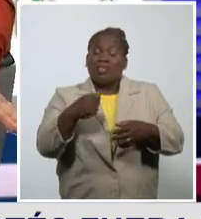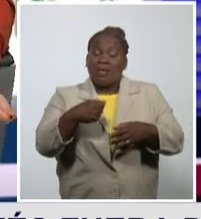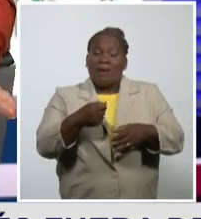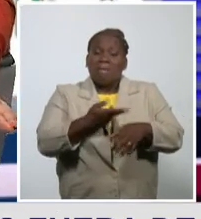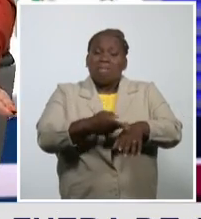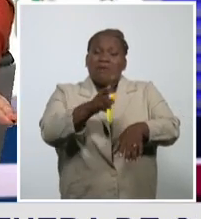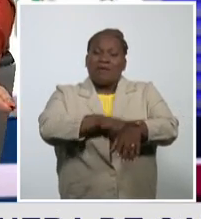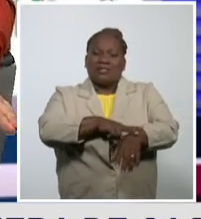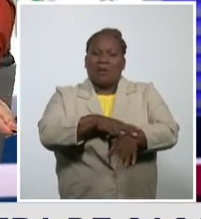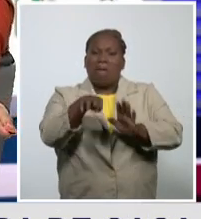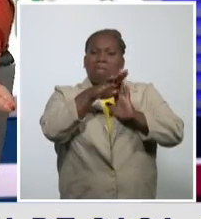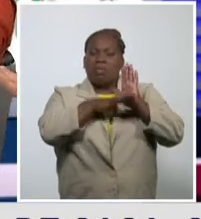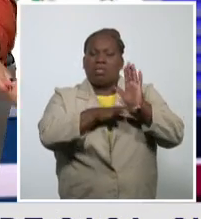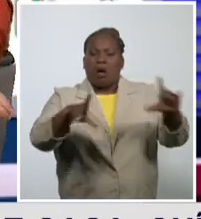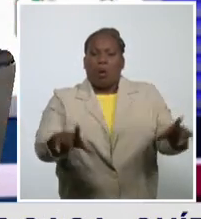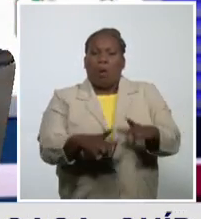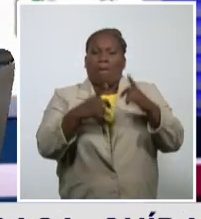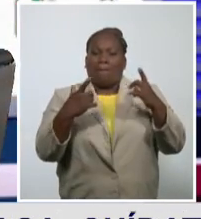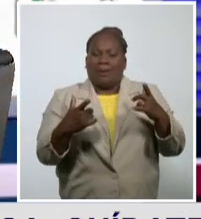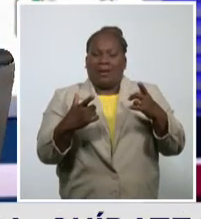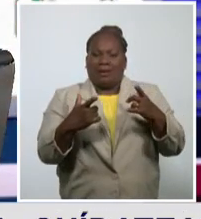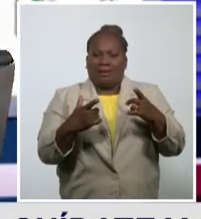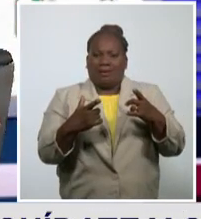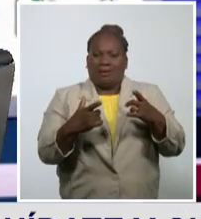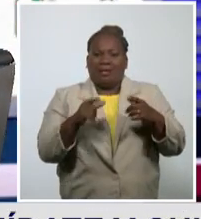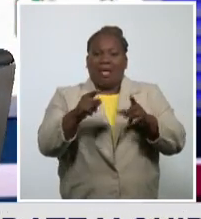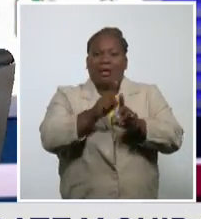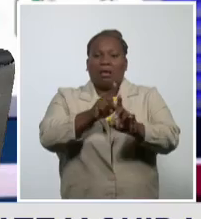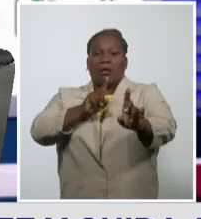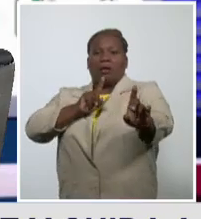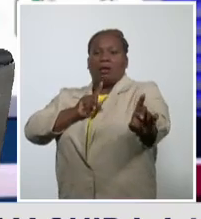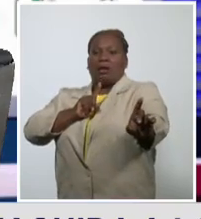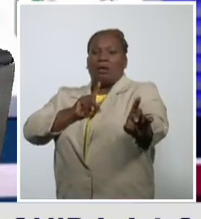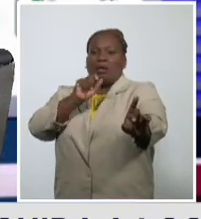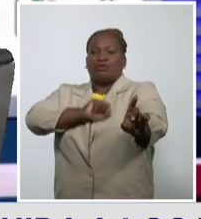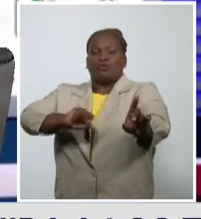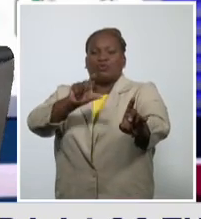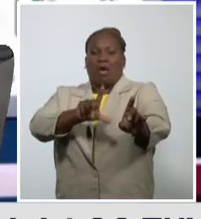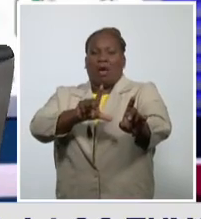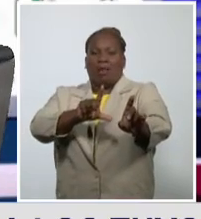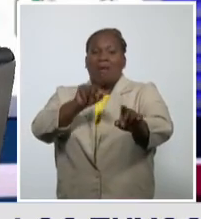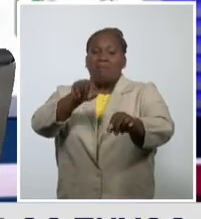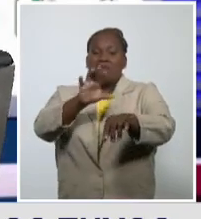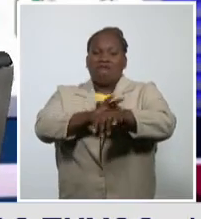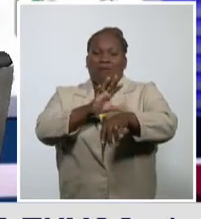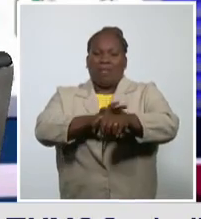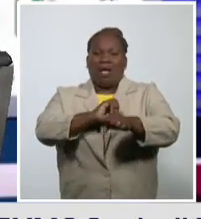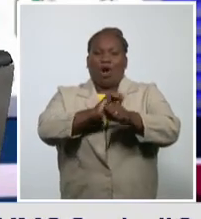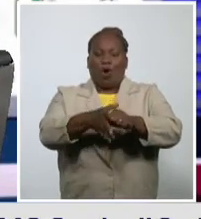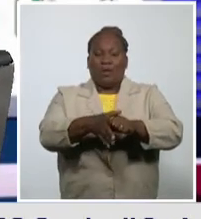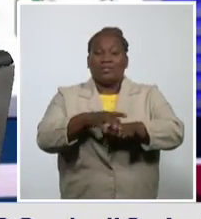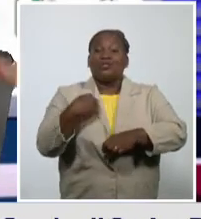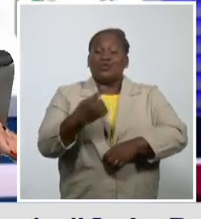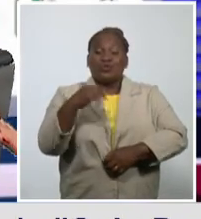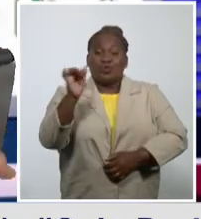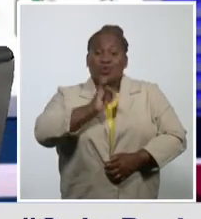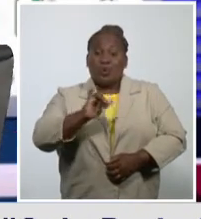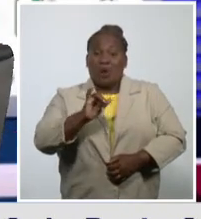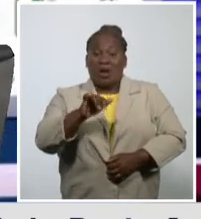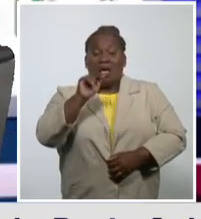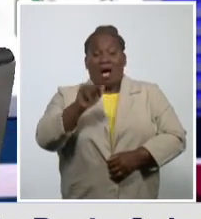medidas necesarias que hay que tomar, sobre todo de distanciamiento social con la COVID-19. Nosotros también vamos hacia